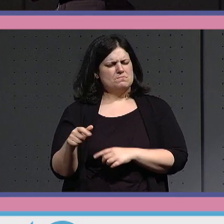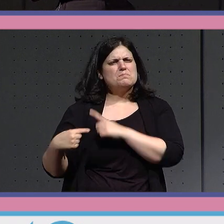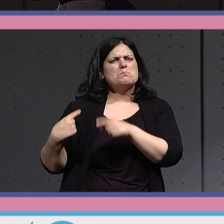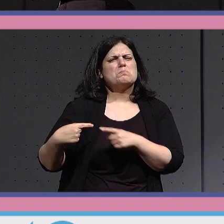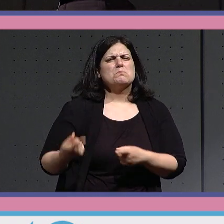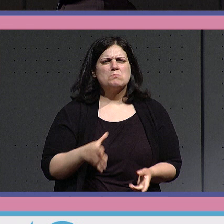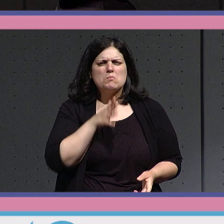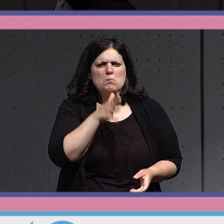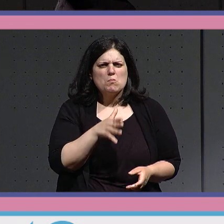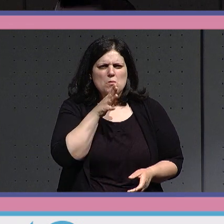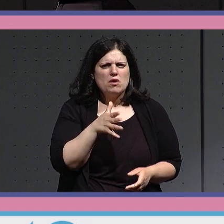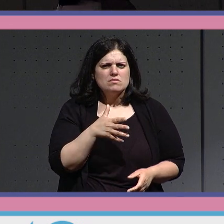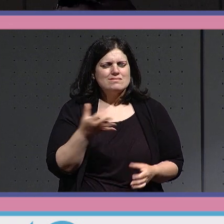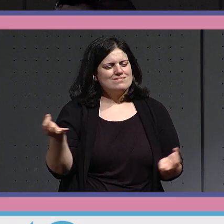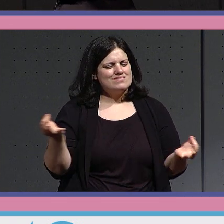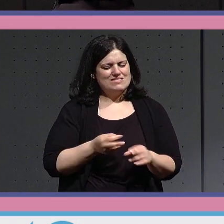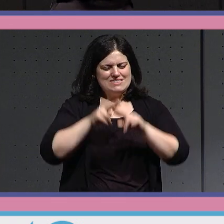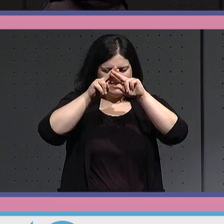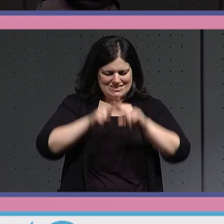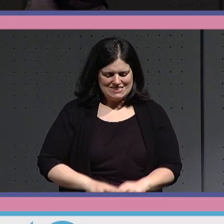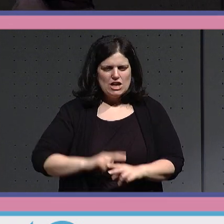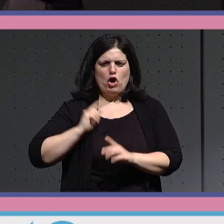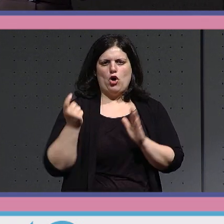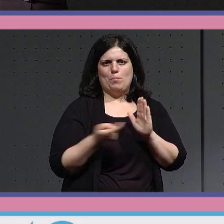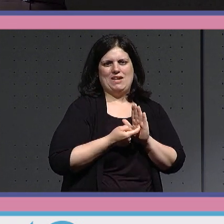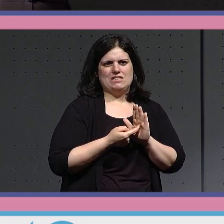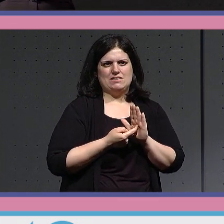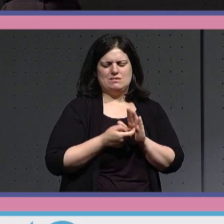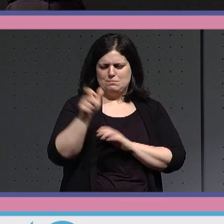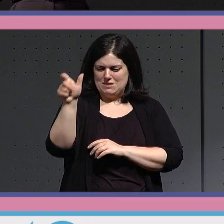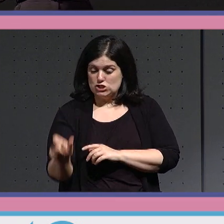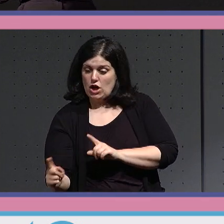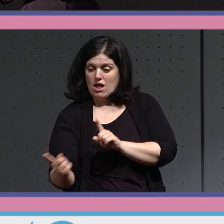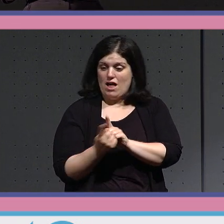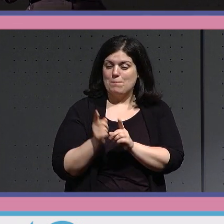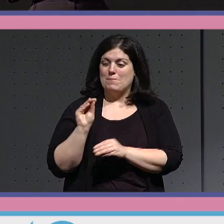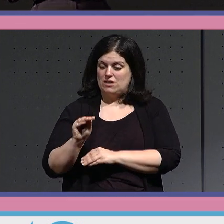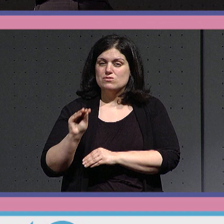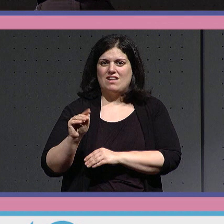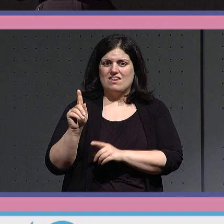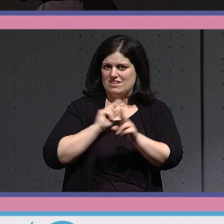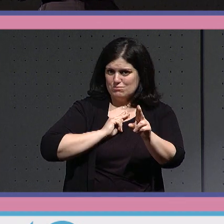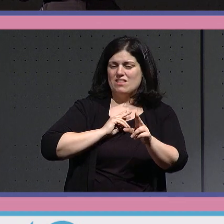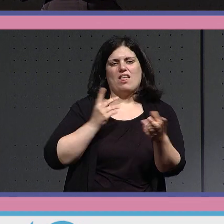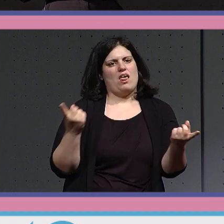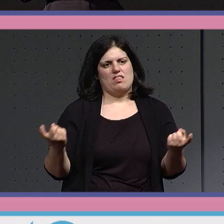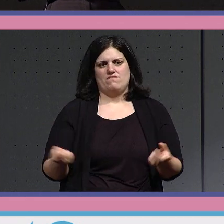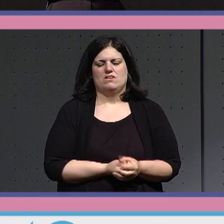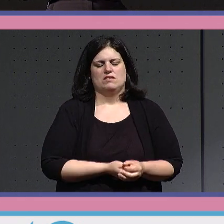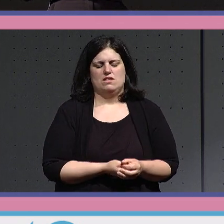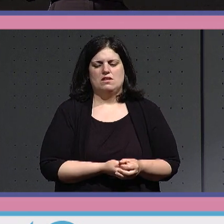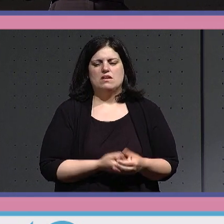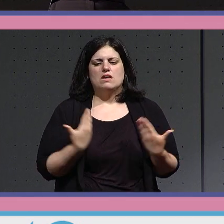de detrás. Necesitamos hacer una evaluación muy completa, que desde luego incluya a la persona. Es imposible hacer un